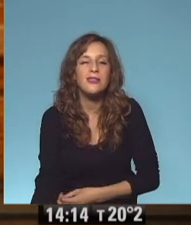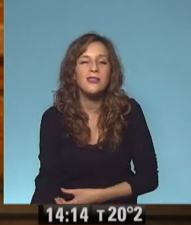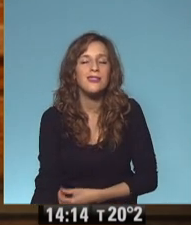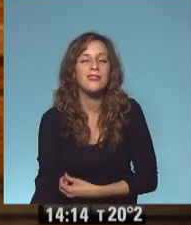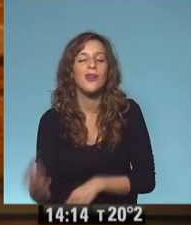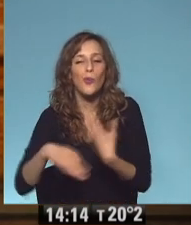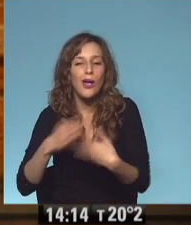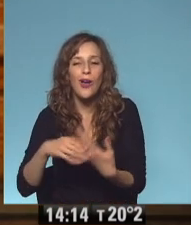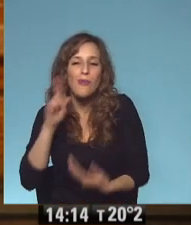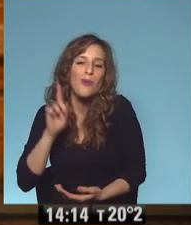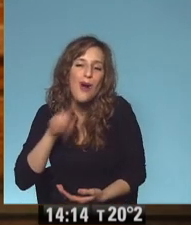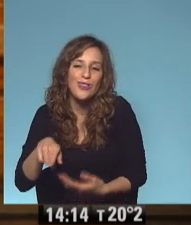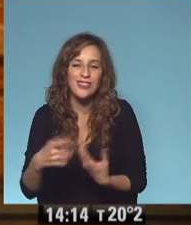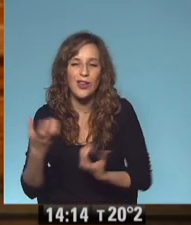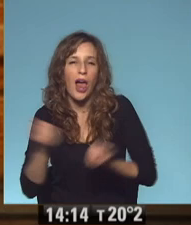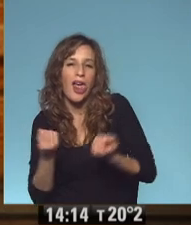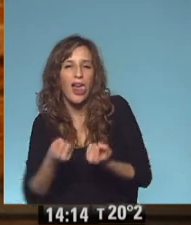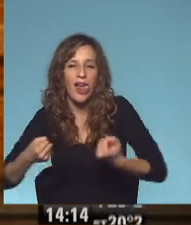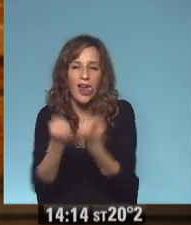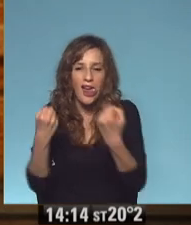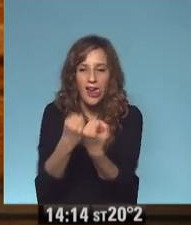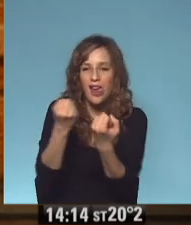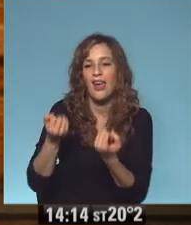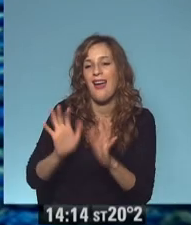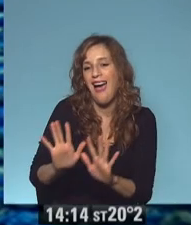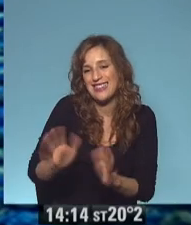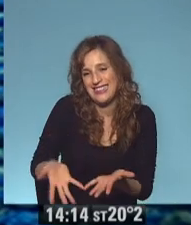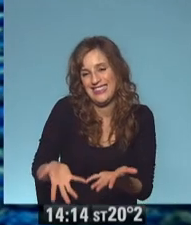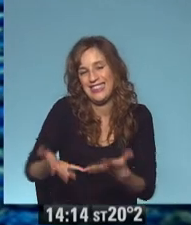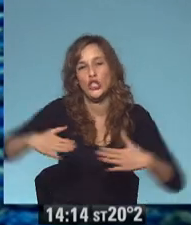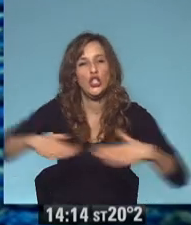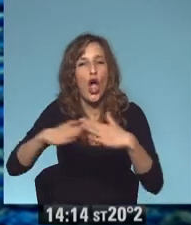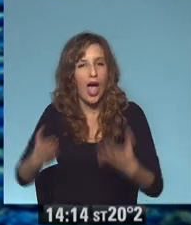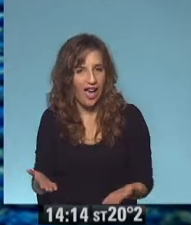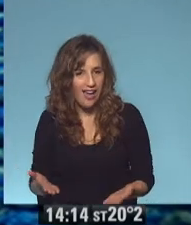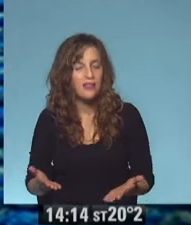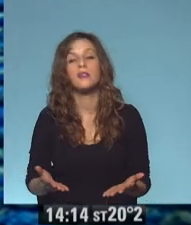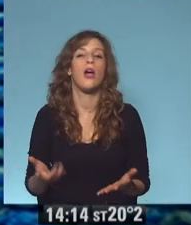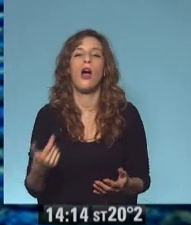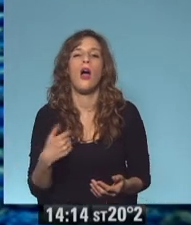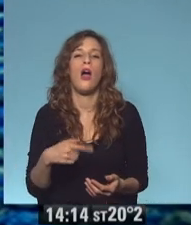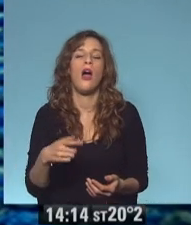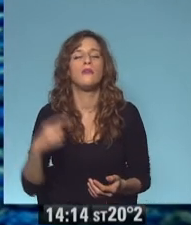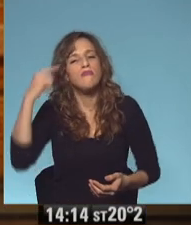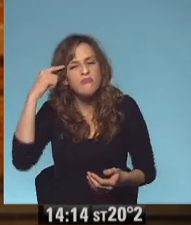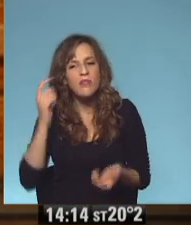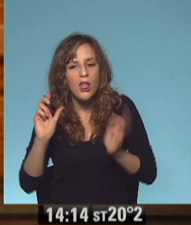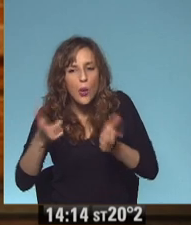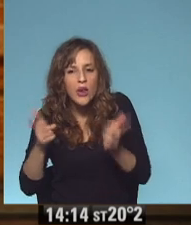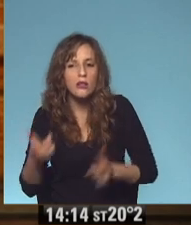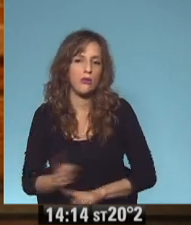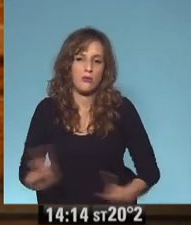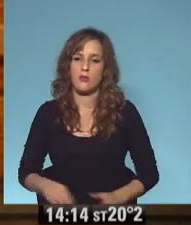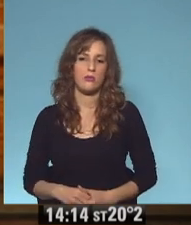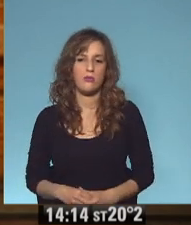parque de diversiones para divertirnos, no para mirar a otro jugar. A mí no me parece divertido. Tenés